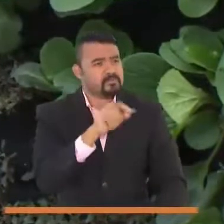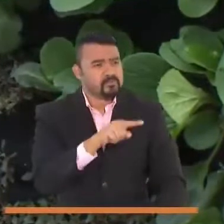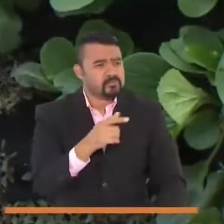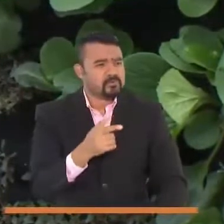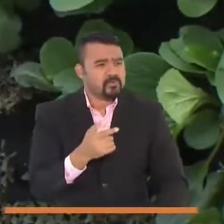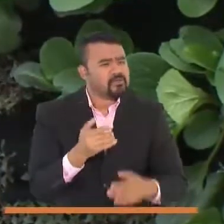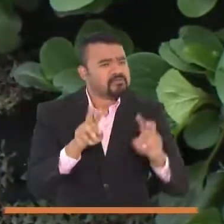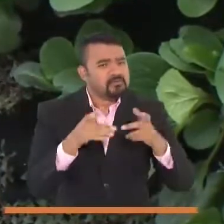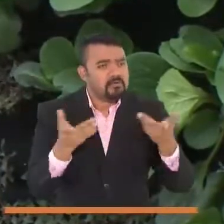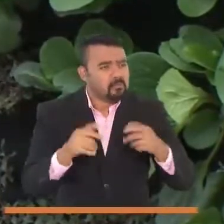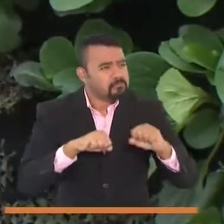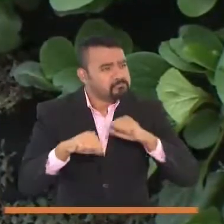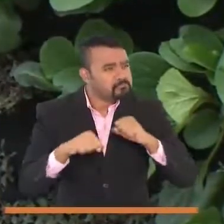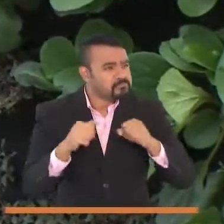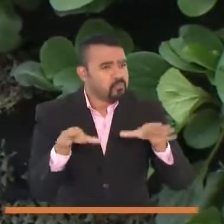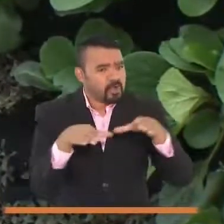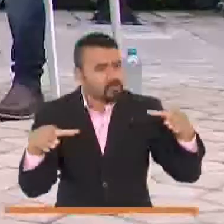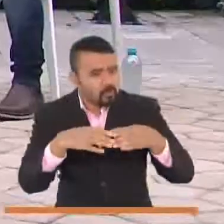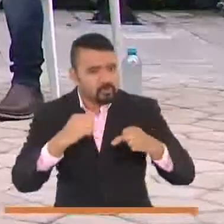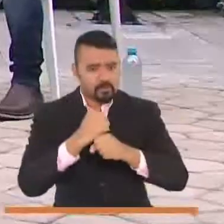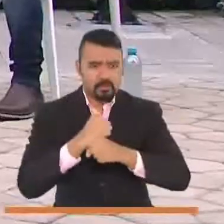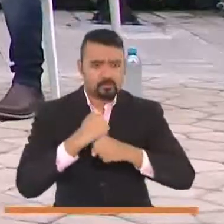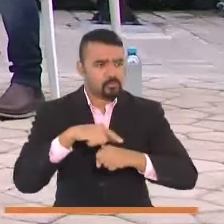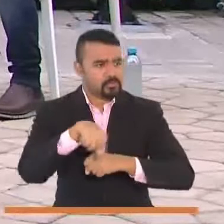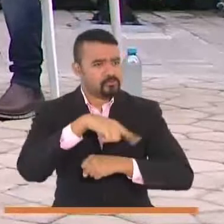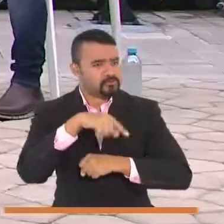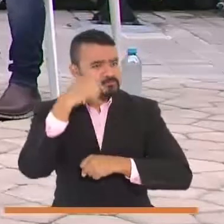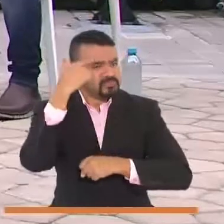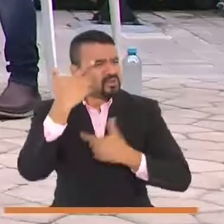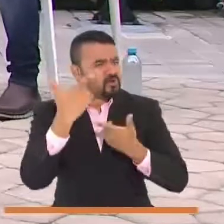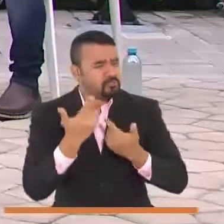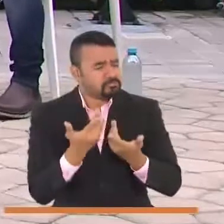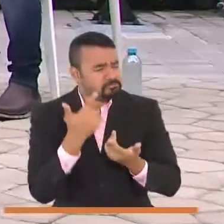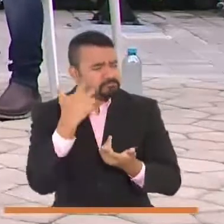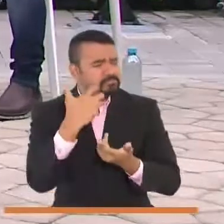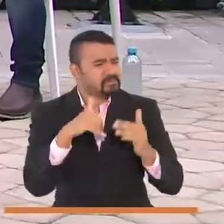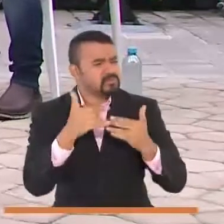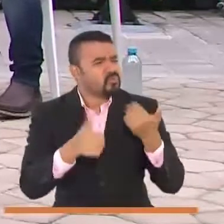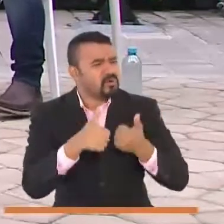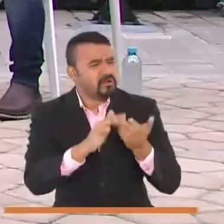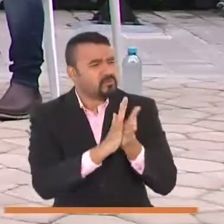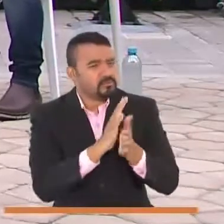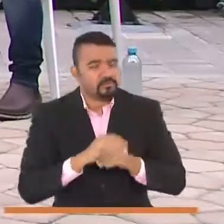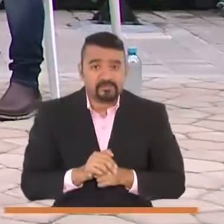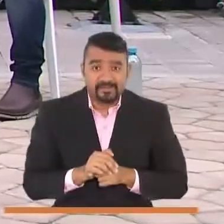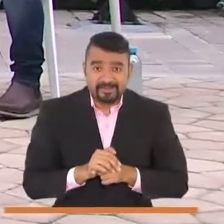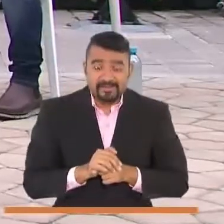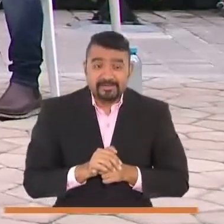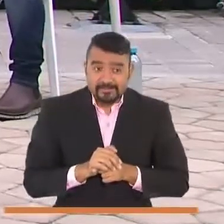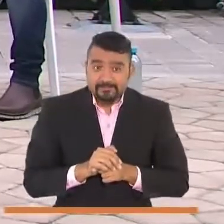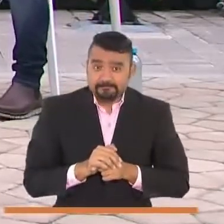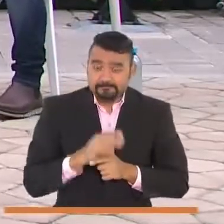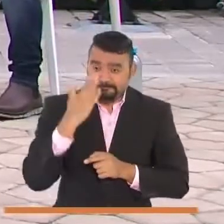dependencia técnicamente de esta gran obra? Sí, como decía nuestro alcalde, es una gran obra con un impacto importante para la